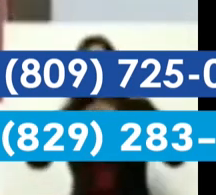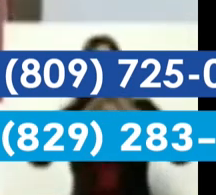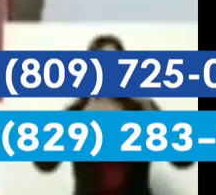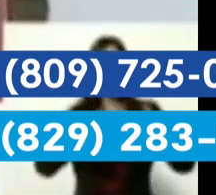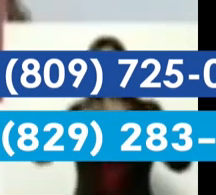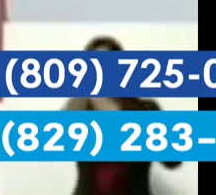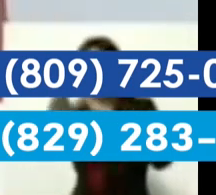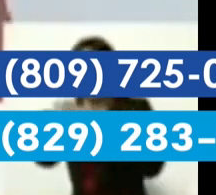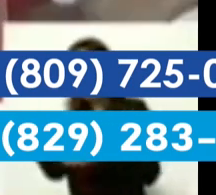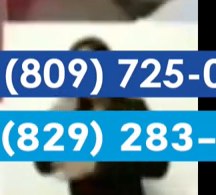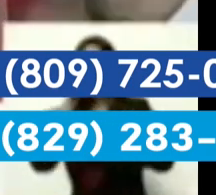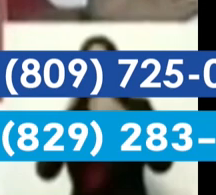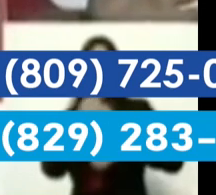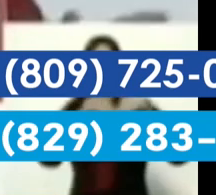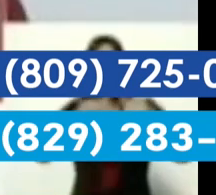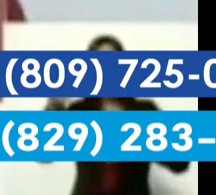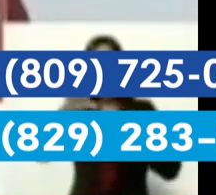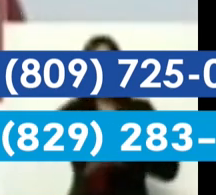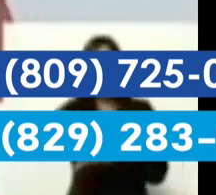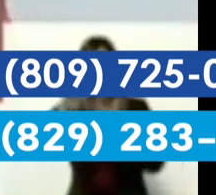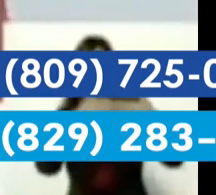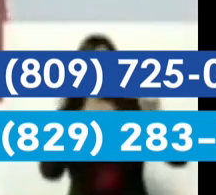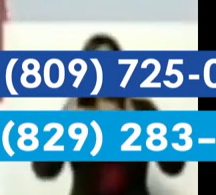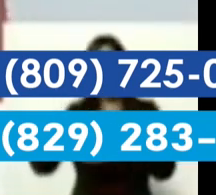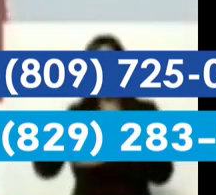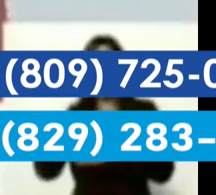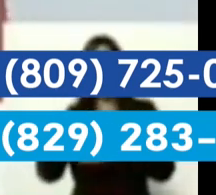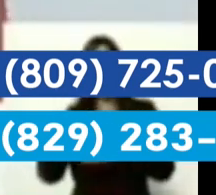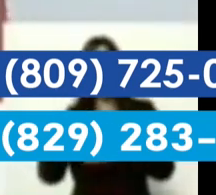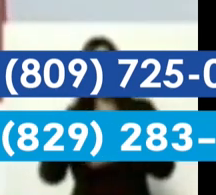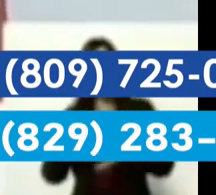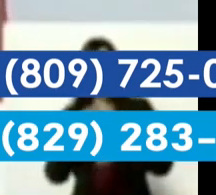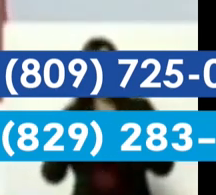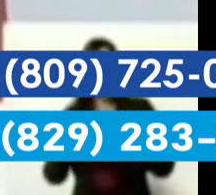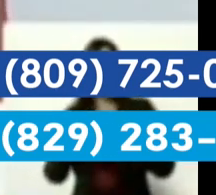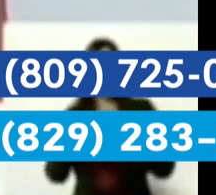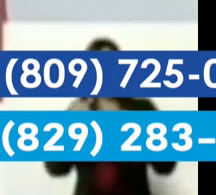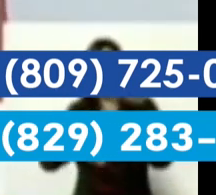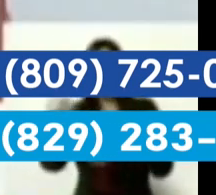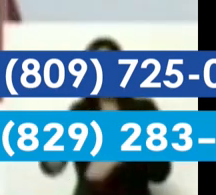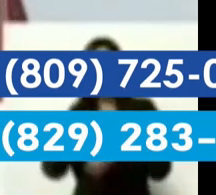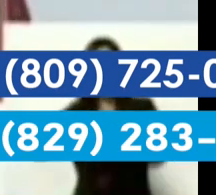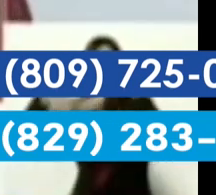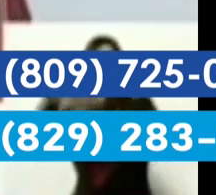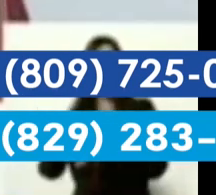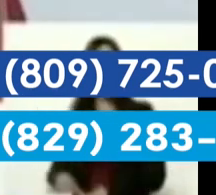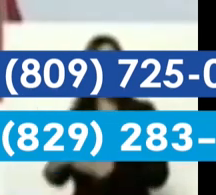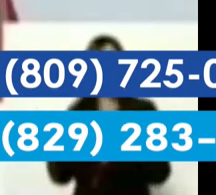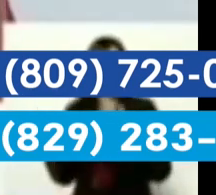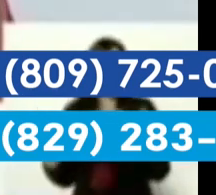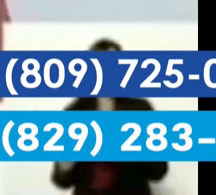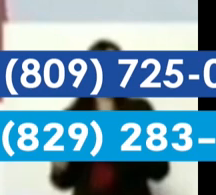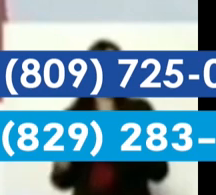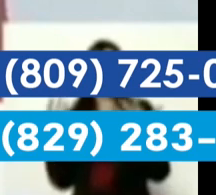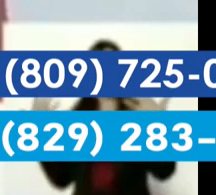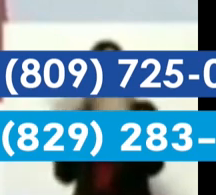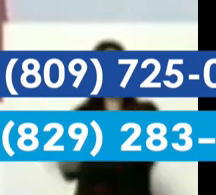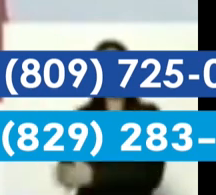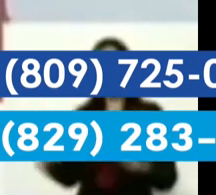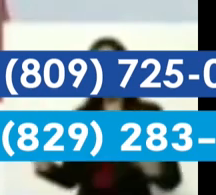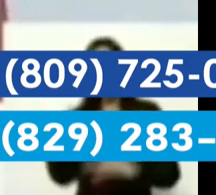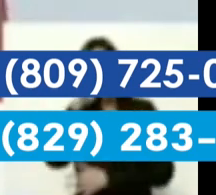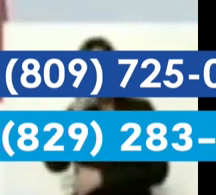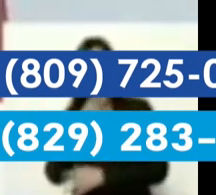desplegaron los centros y de repente en plena en pleno acto fue suspendida después de suspendida las elecciones en